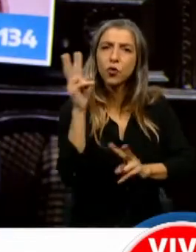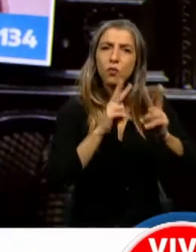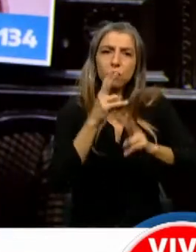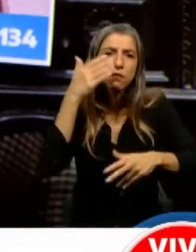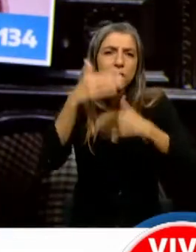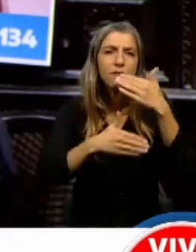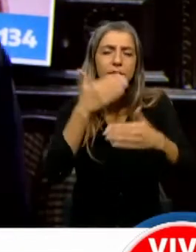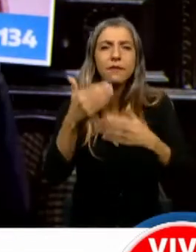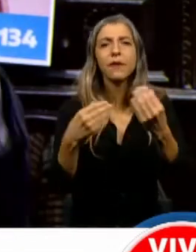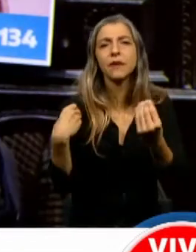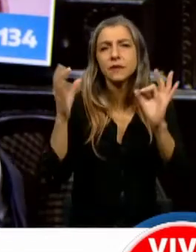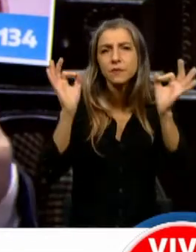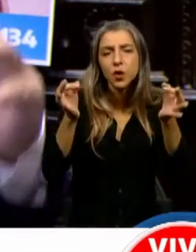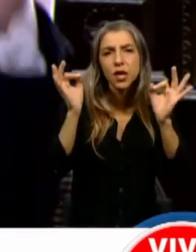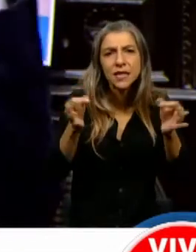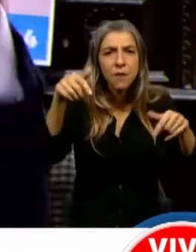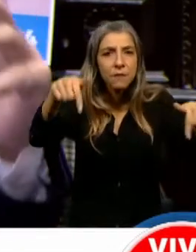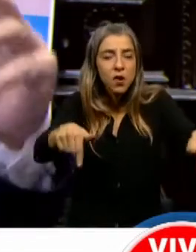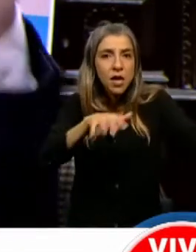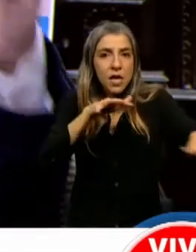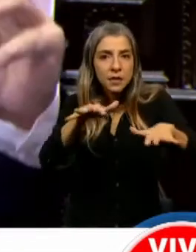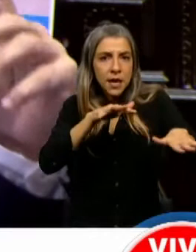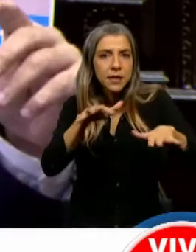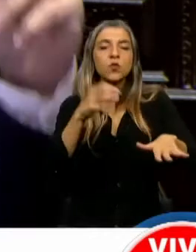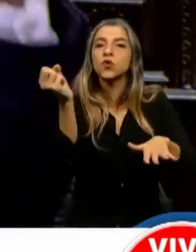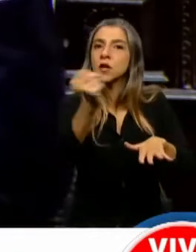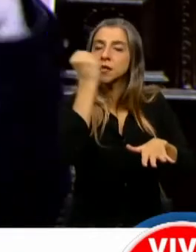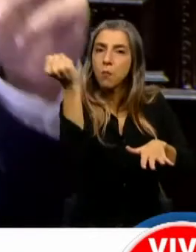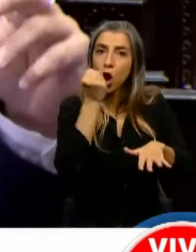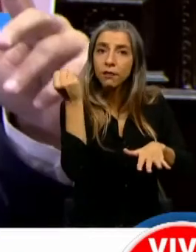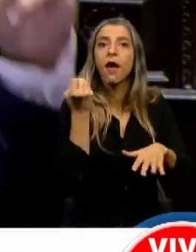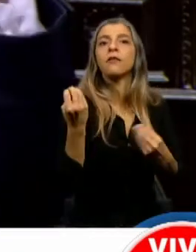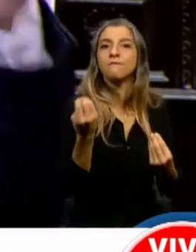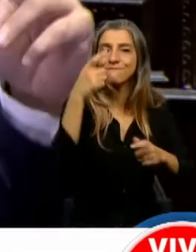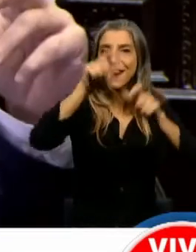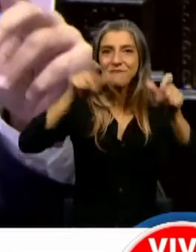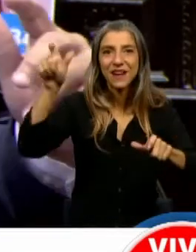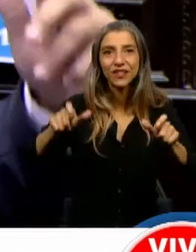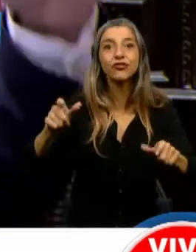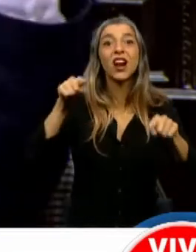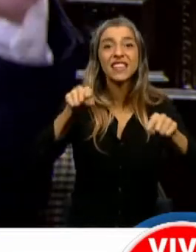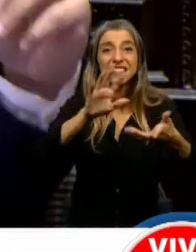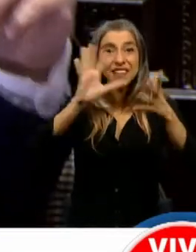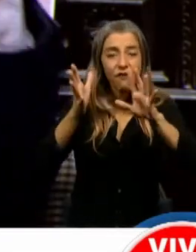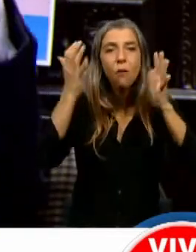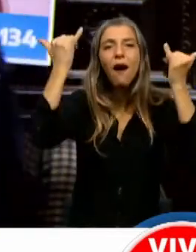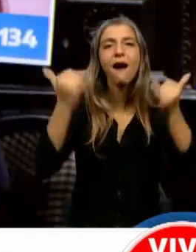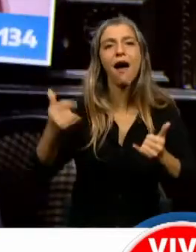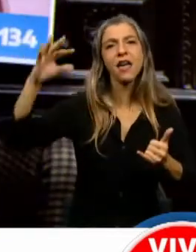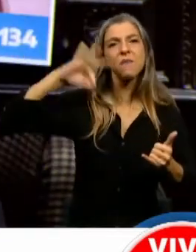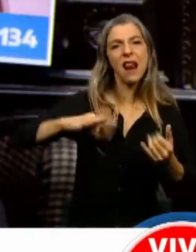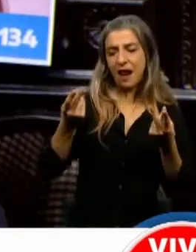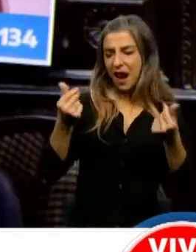con un proceso que tiende a poner dinero en el bolsillo de los trabajadores y de los jubilados en la